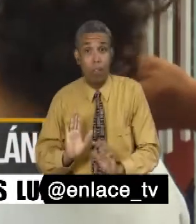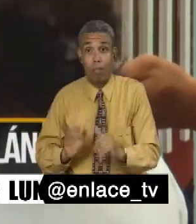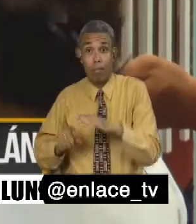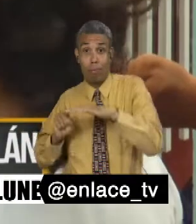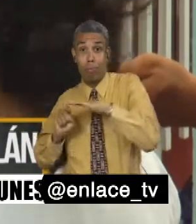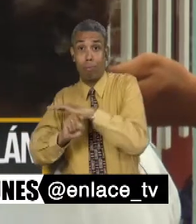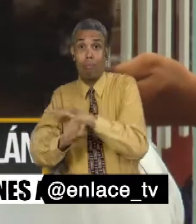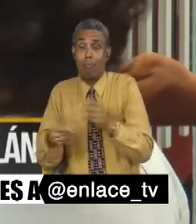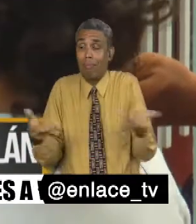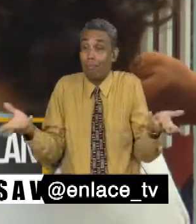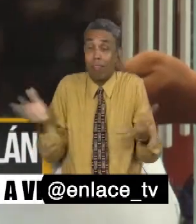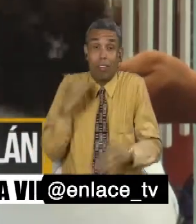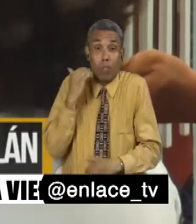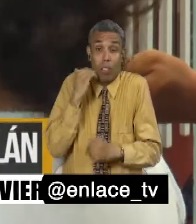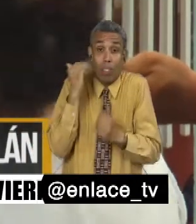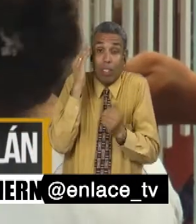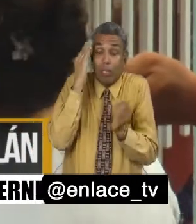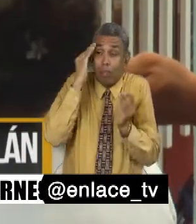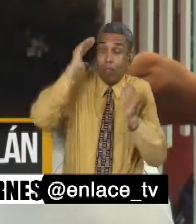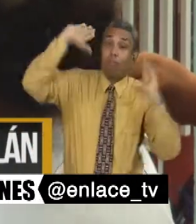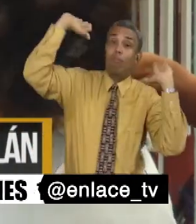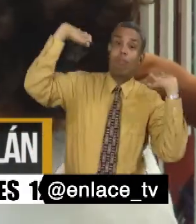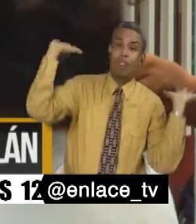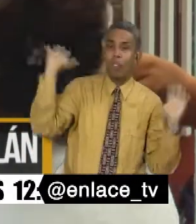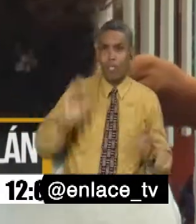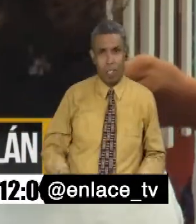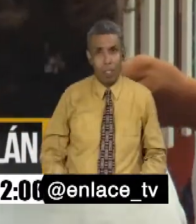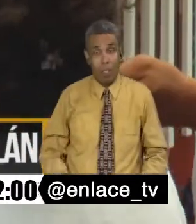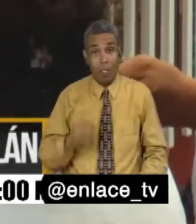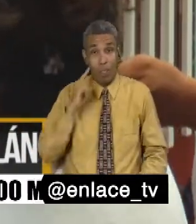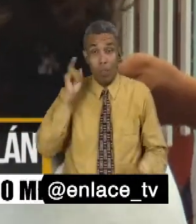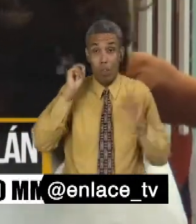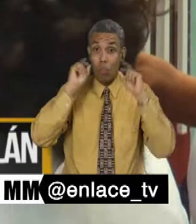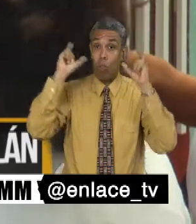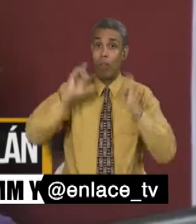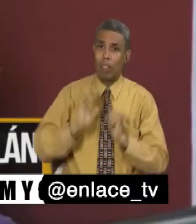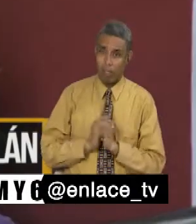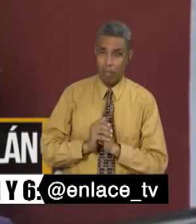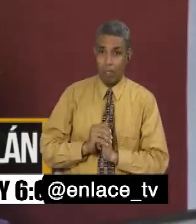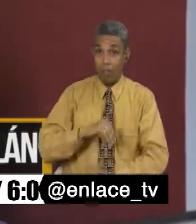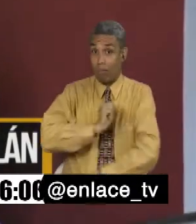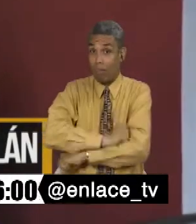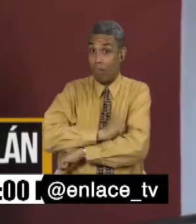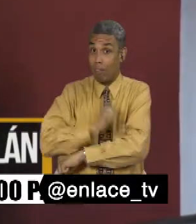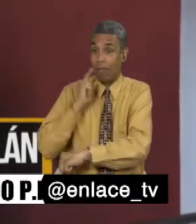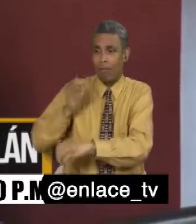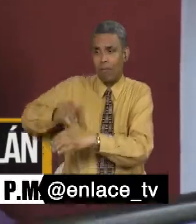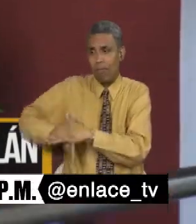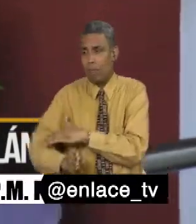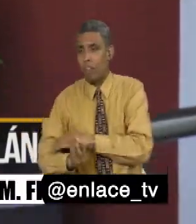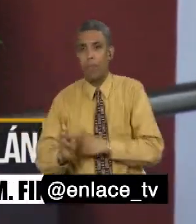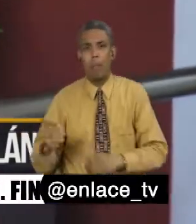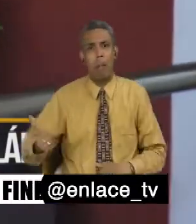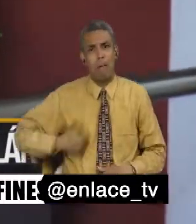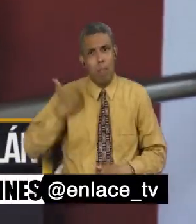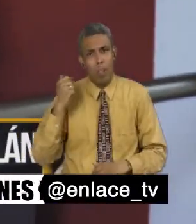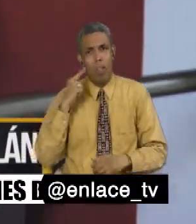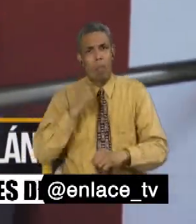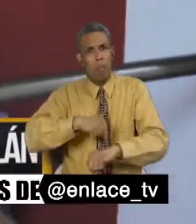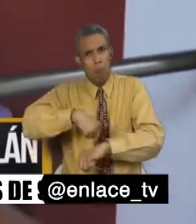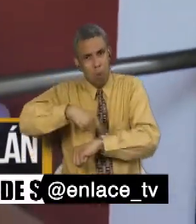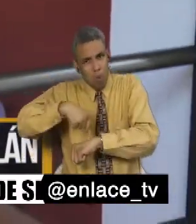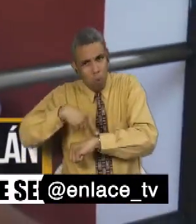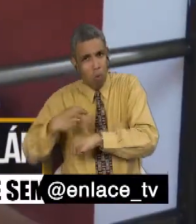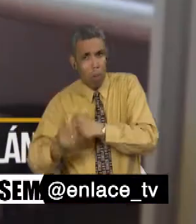no sé, no nos dimos cuenta porque nos levantamos. Lo primero que vimos fue que forzaron la ventana. Los ladrones habrían aprovechado las horas de la madrugada y que